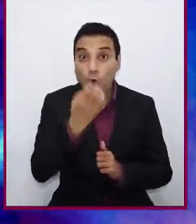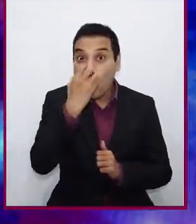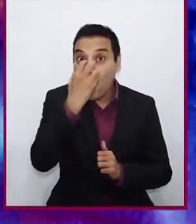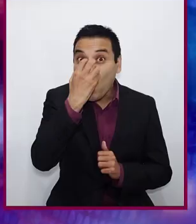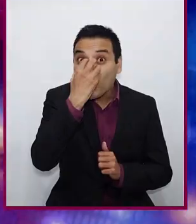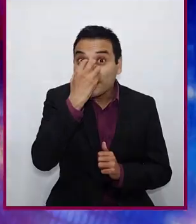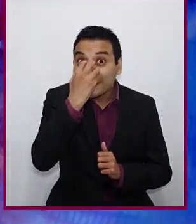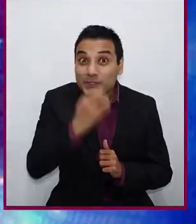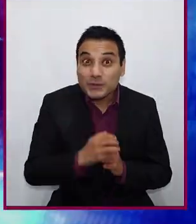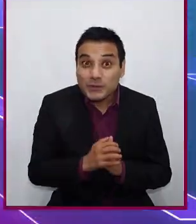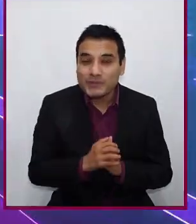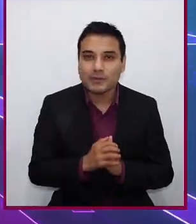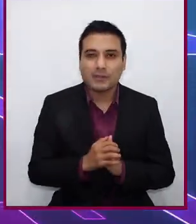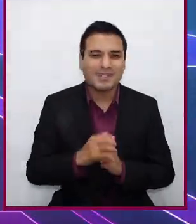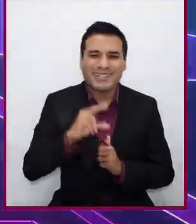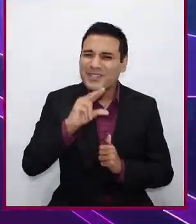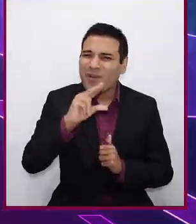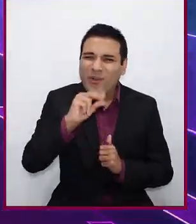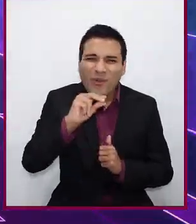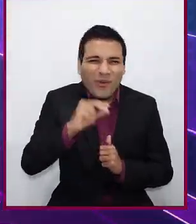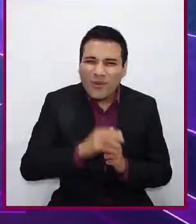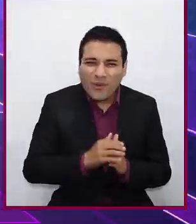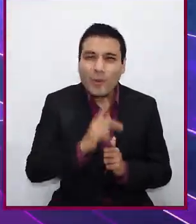relleno en el botón